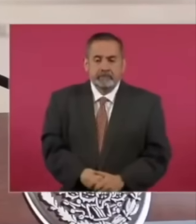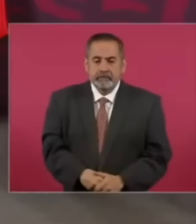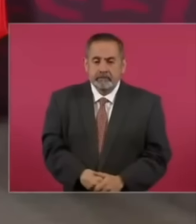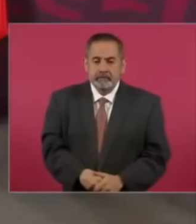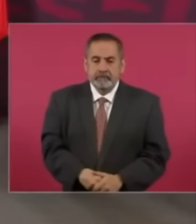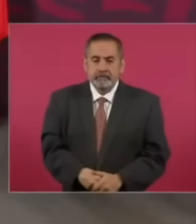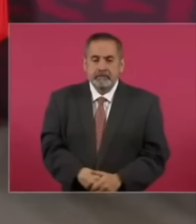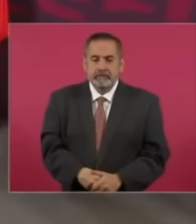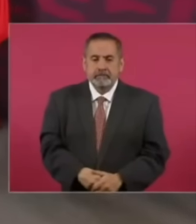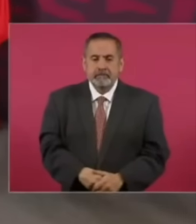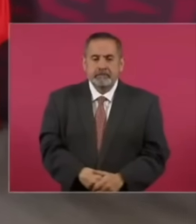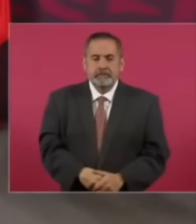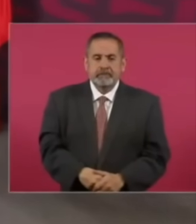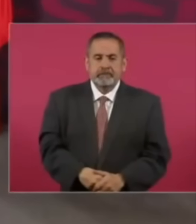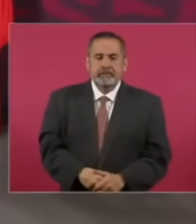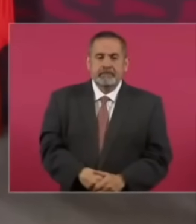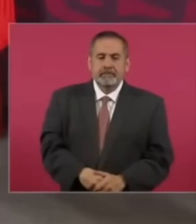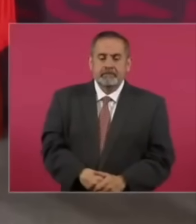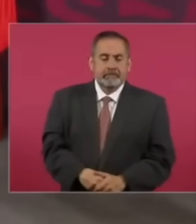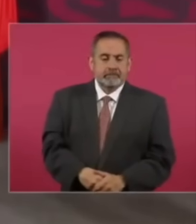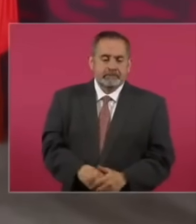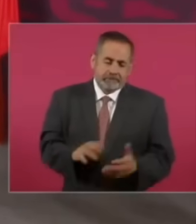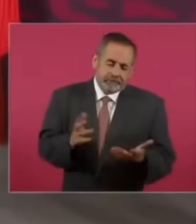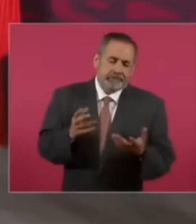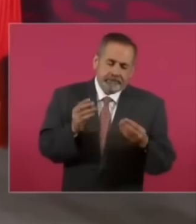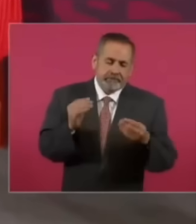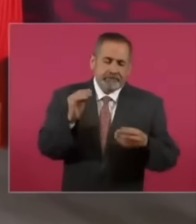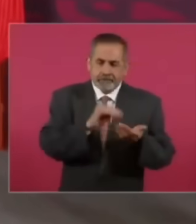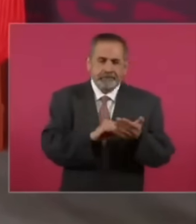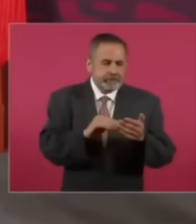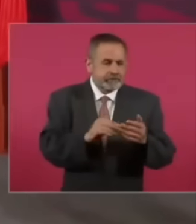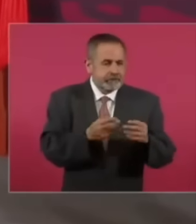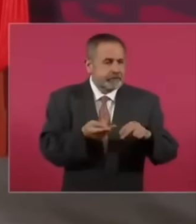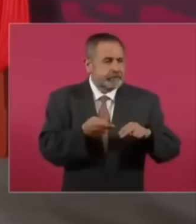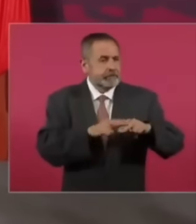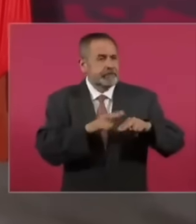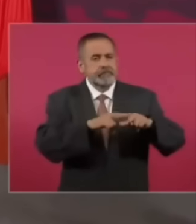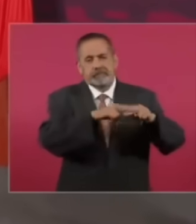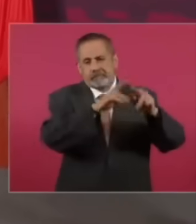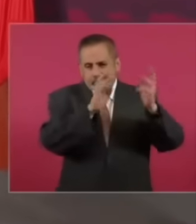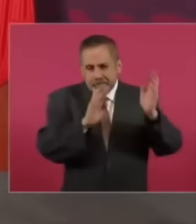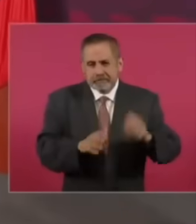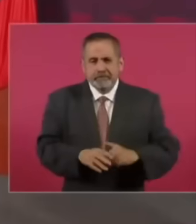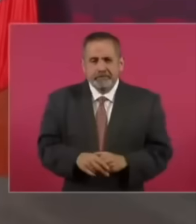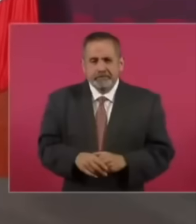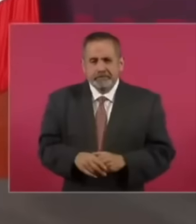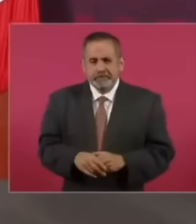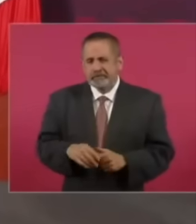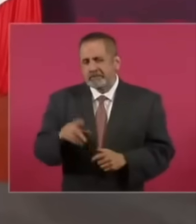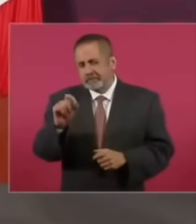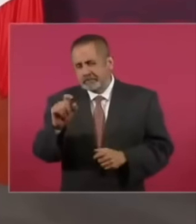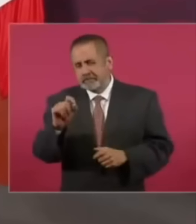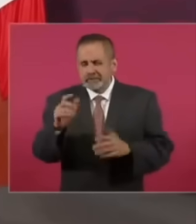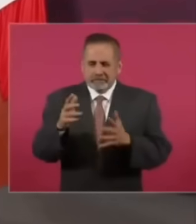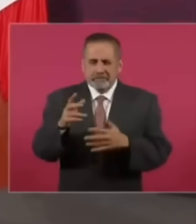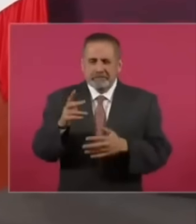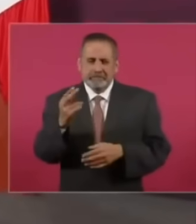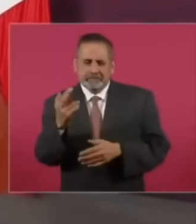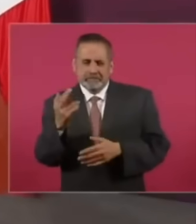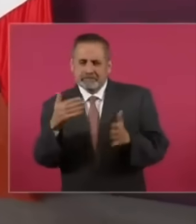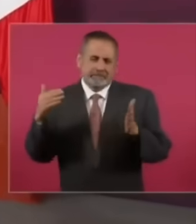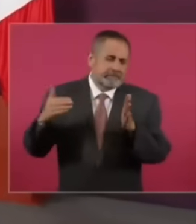mil Bueno sí porque se va incrementando veinte veinticinco